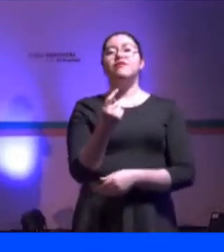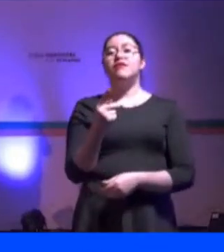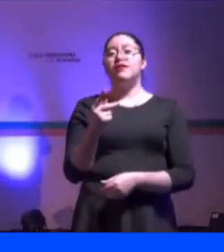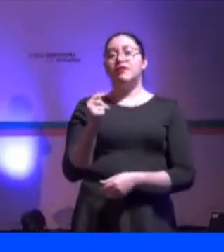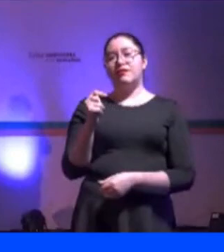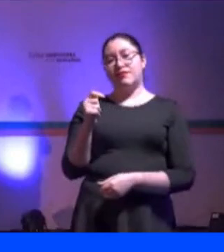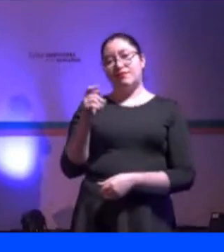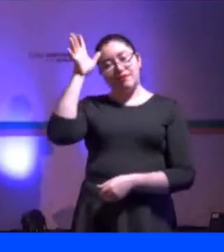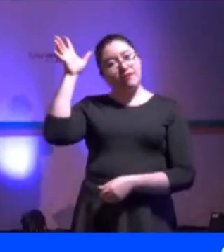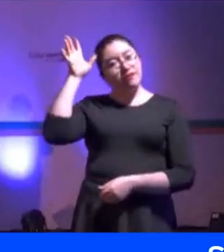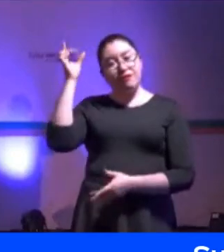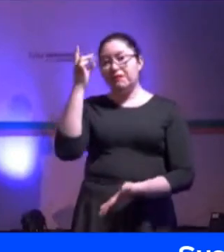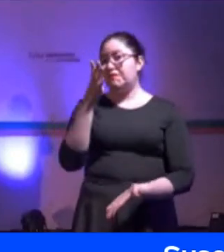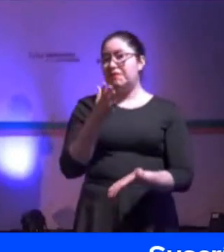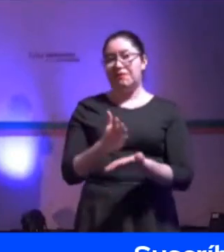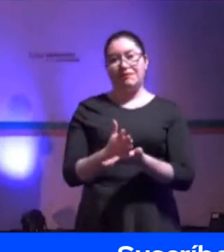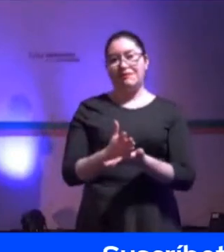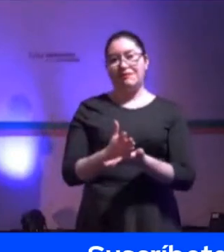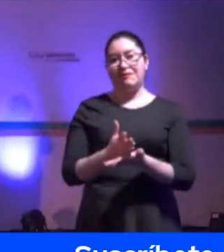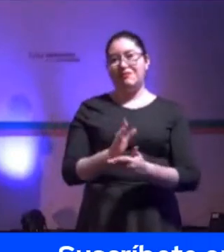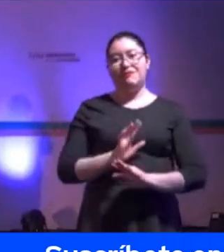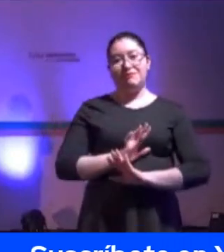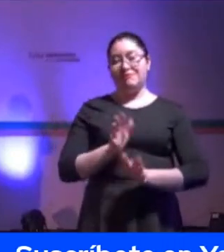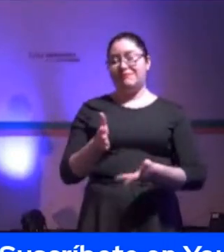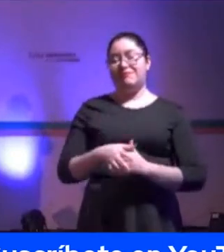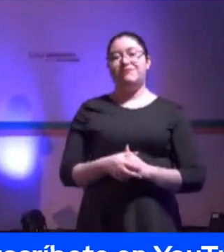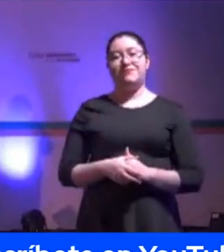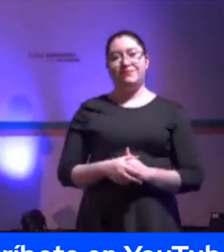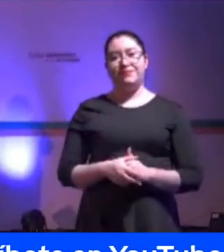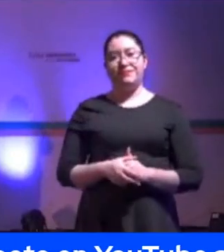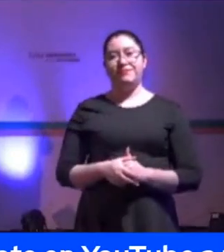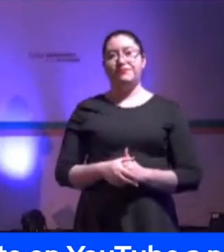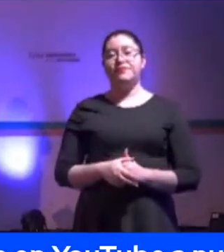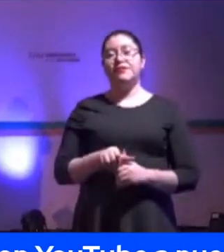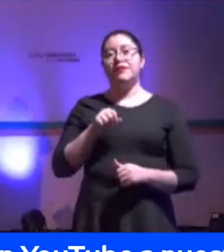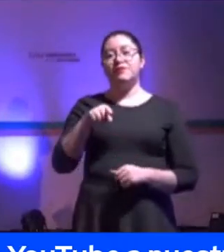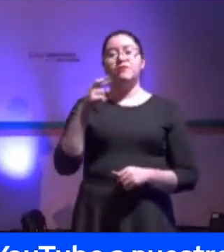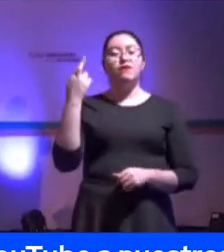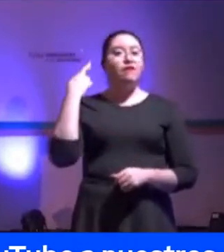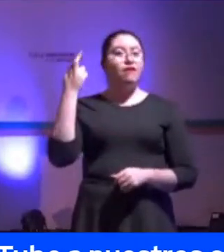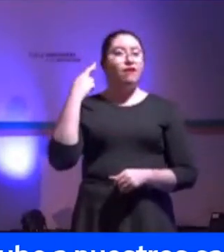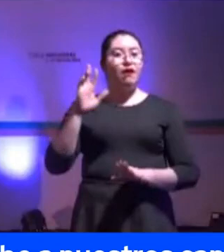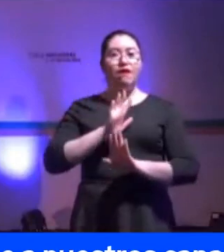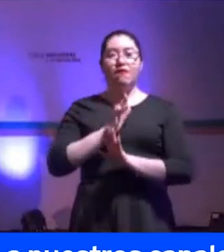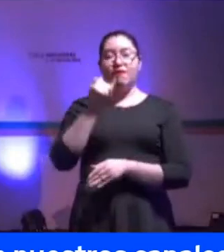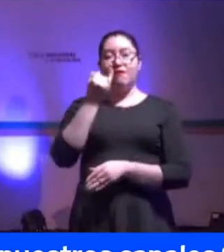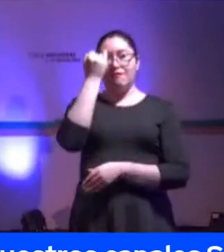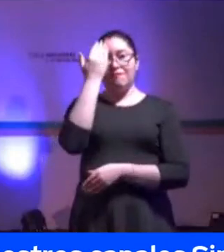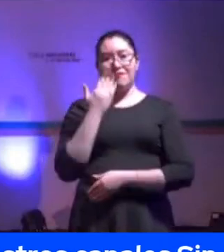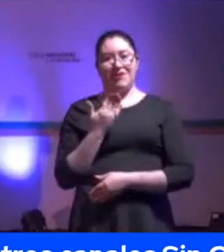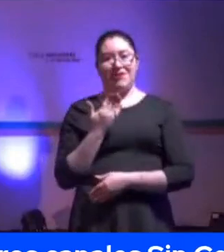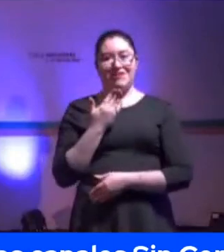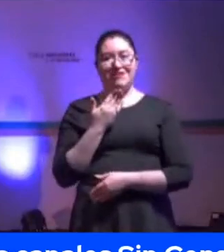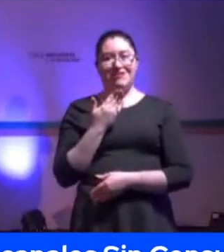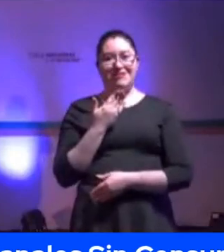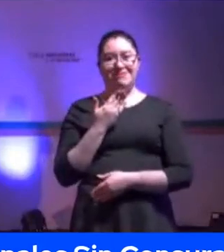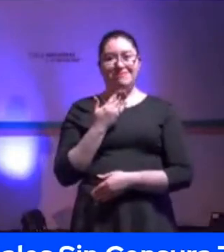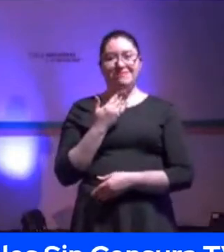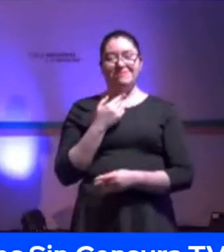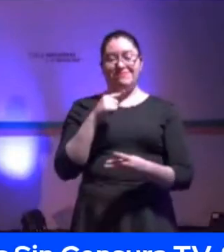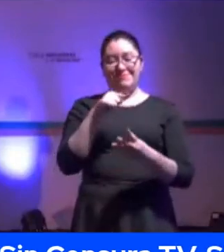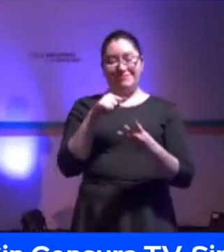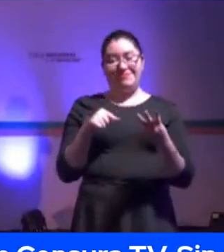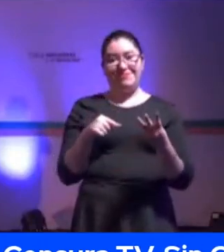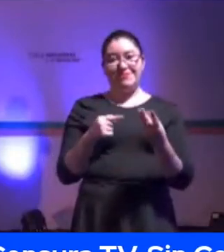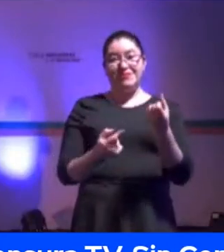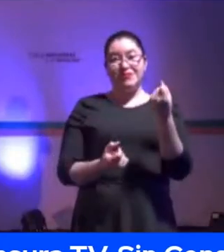Azteca, nada más, y las frecuencias de radio, Imagen. Hay mucha gente en México que todavía